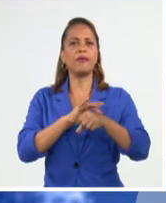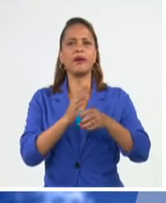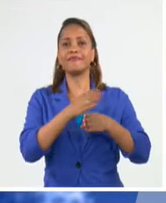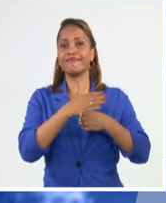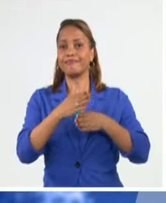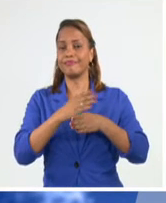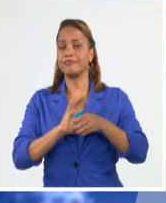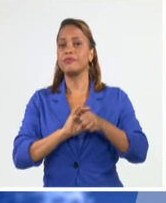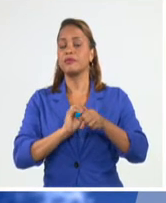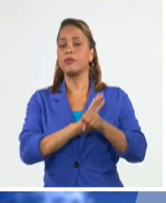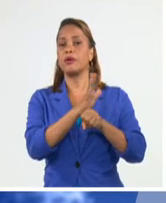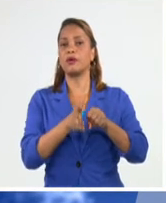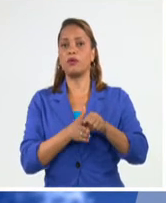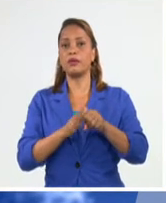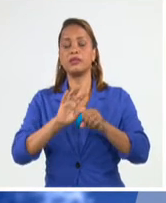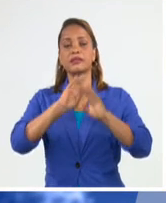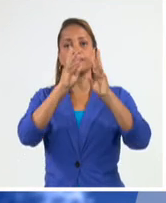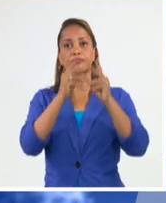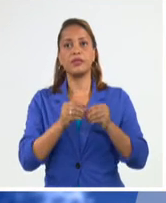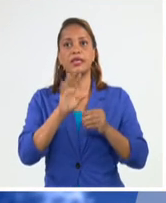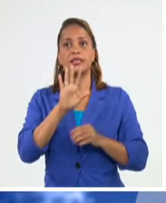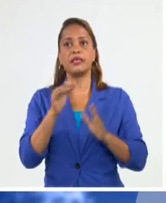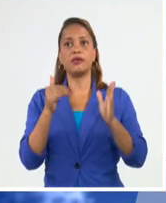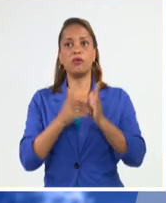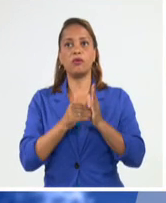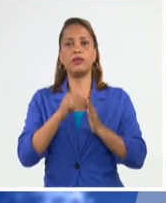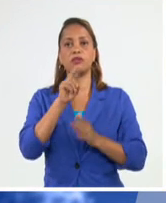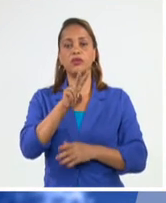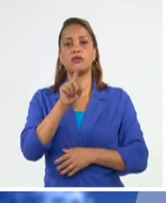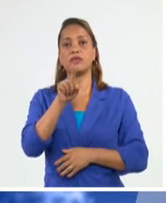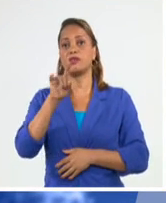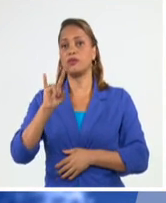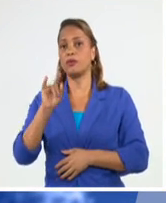cifra con la que suman 5.219 las víctimas fatales por el SARS-CoV-2.